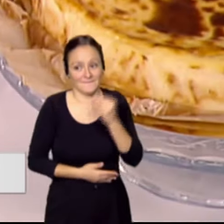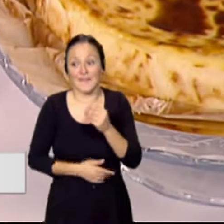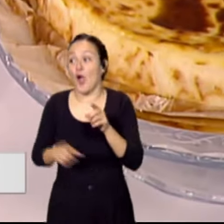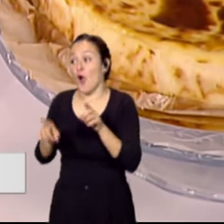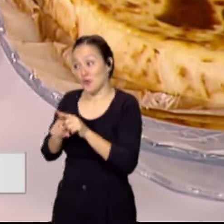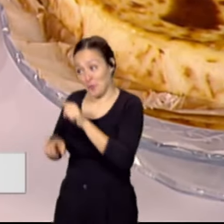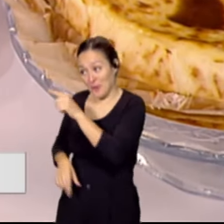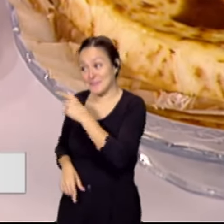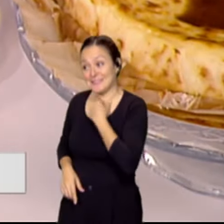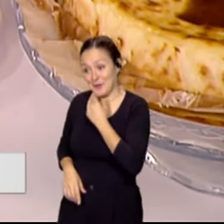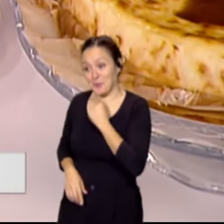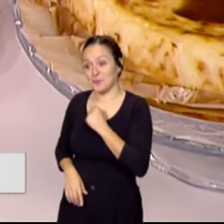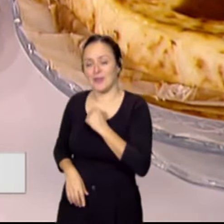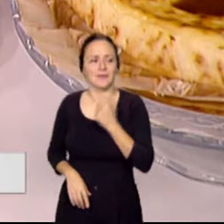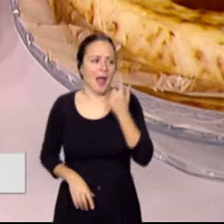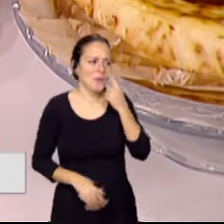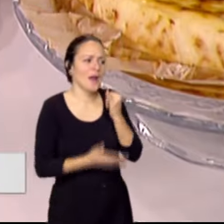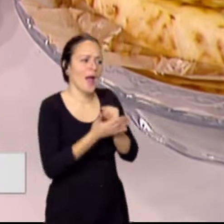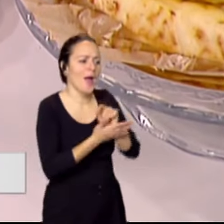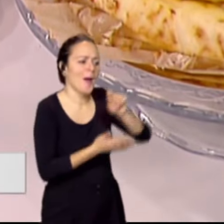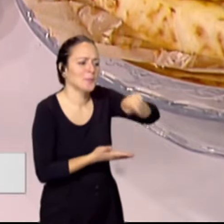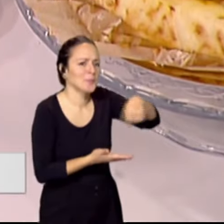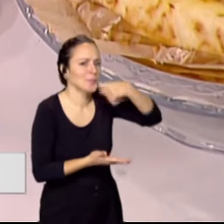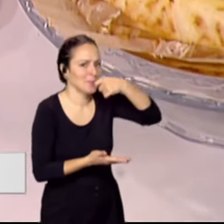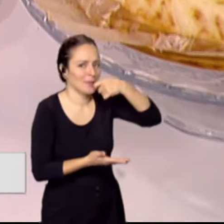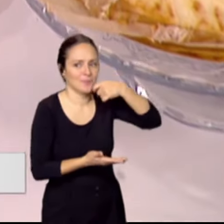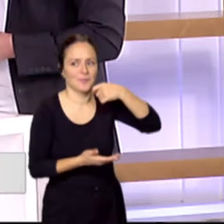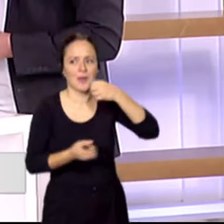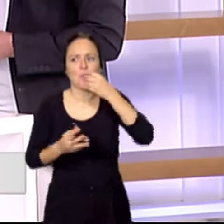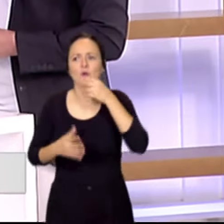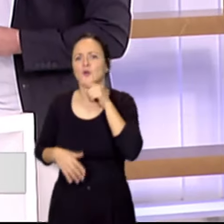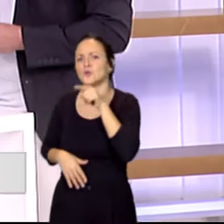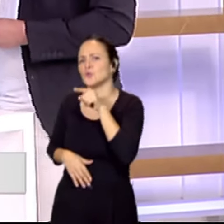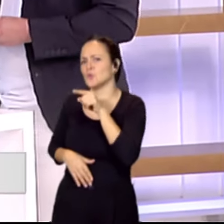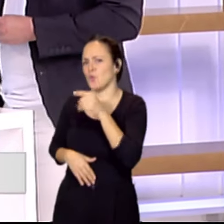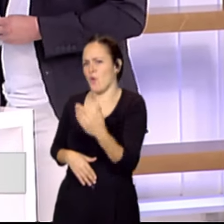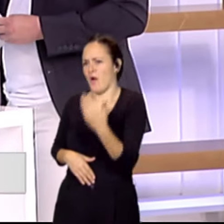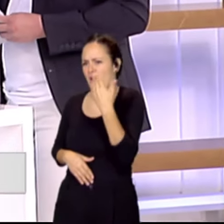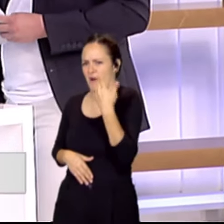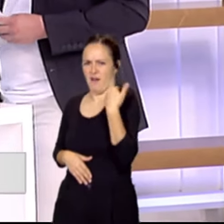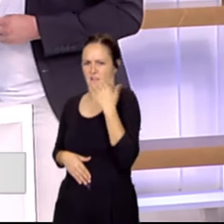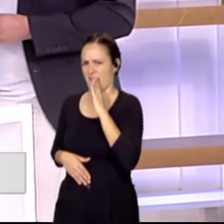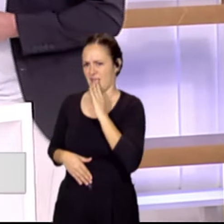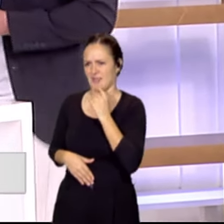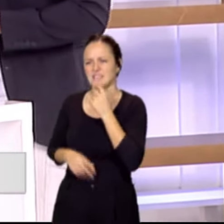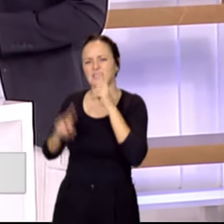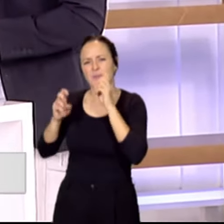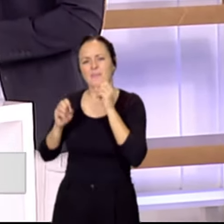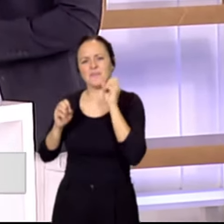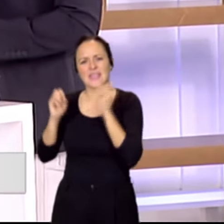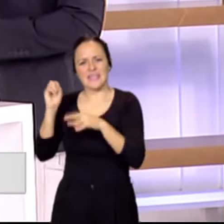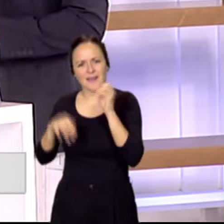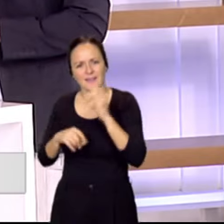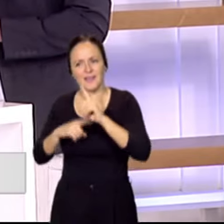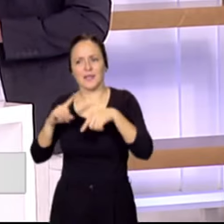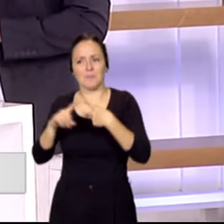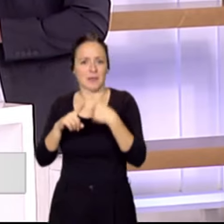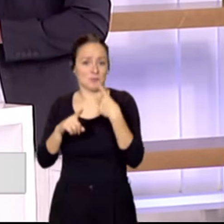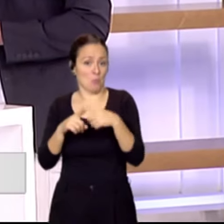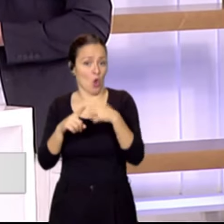gustar efectivamente bueno hablabas antes de eh los ingredientes de la materia prima